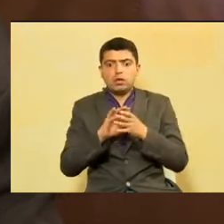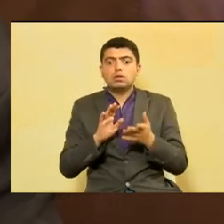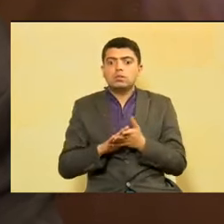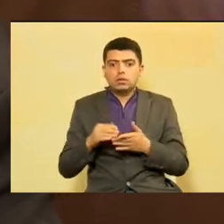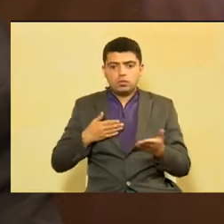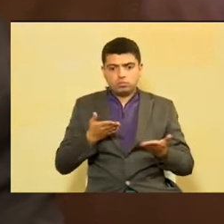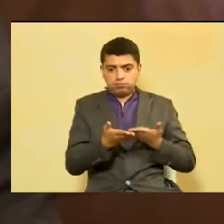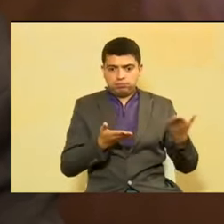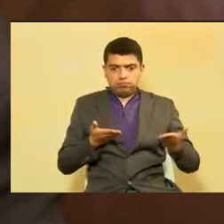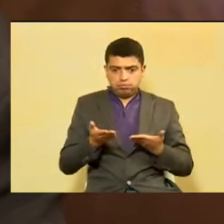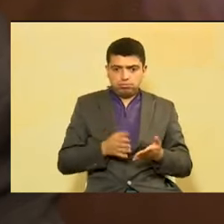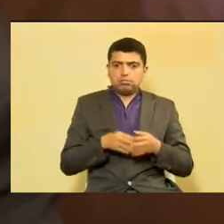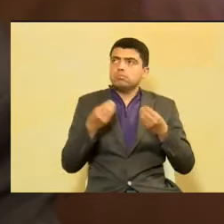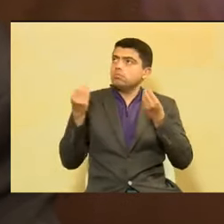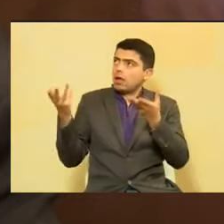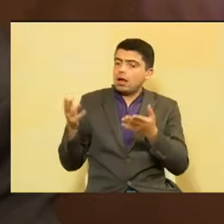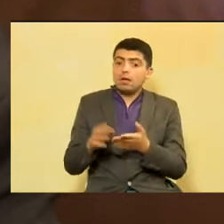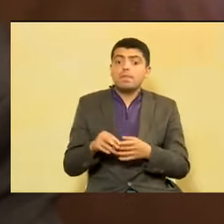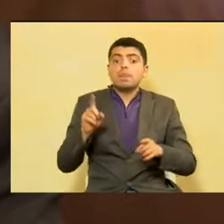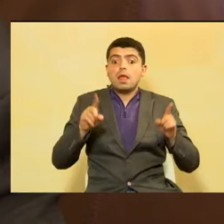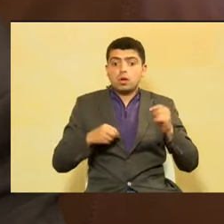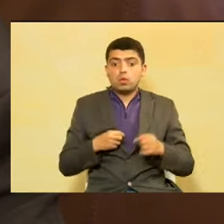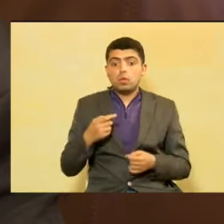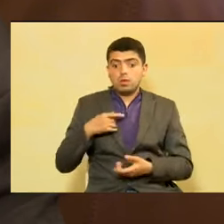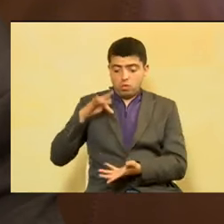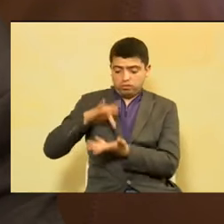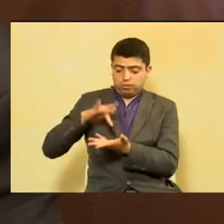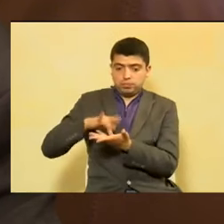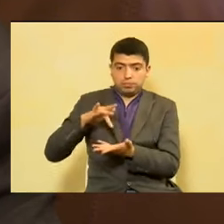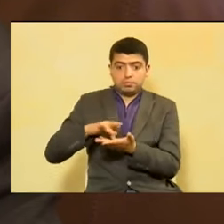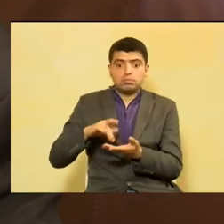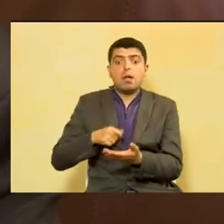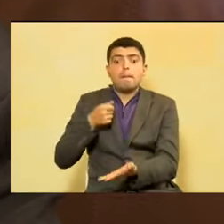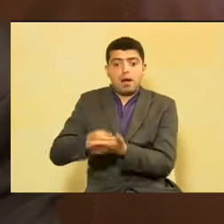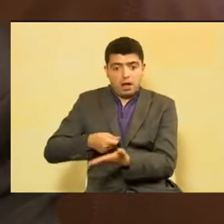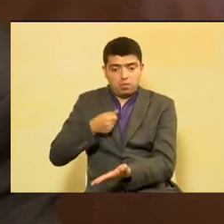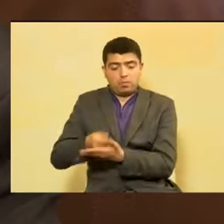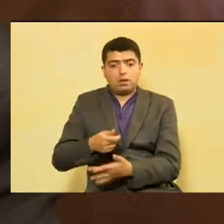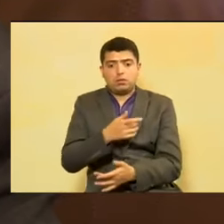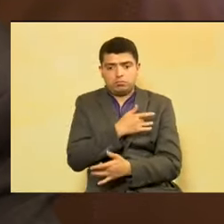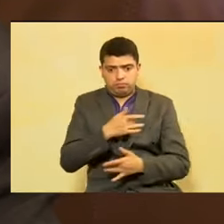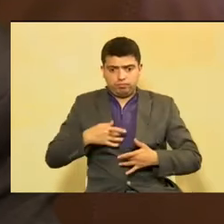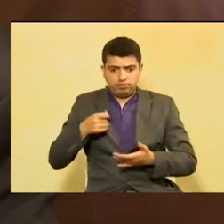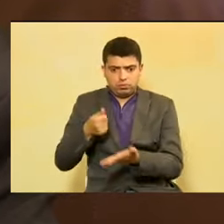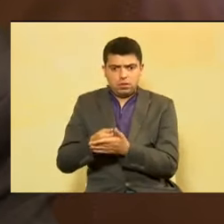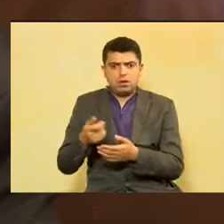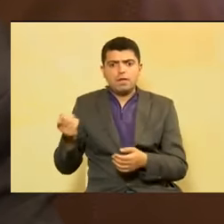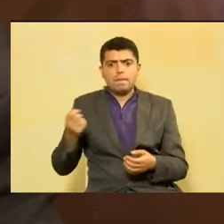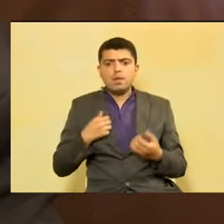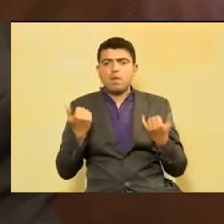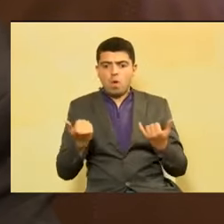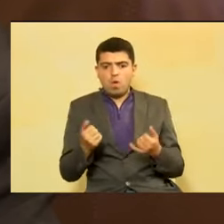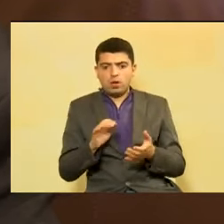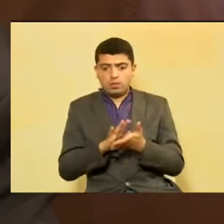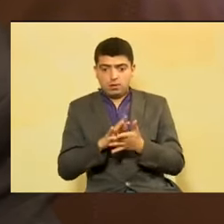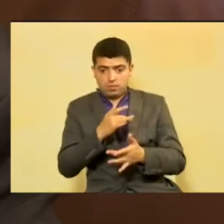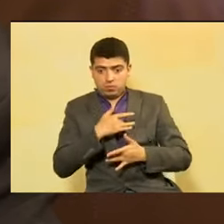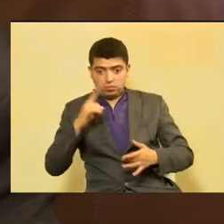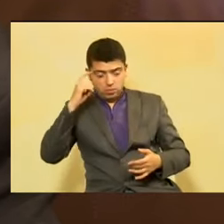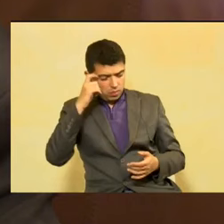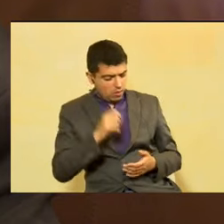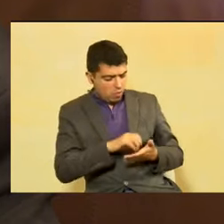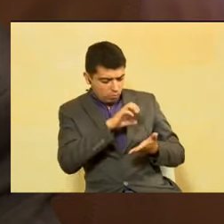servicio al país que pagaron sus aportes y que les están haciendo un descuento tan grande como es el